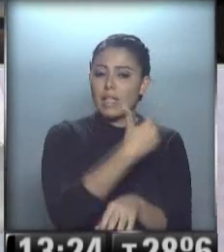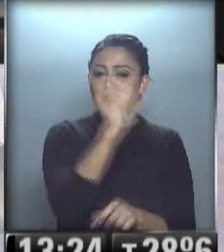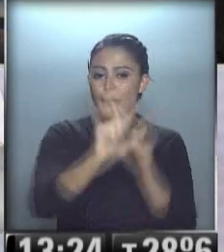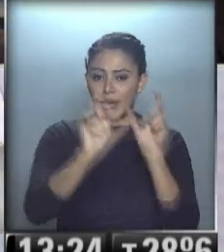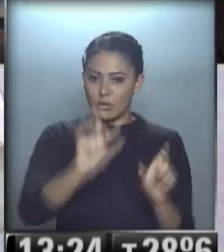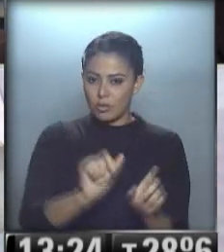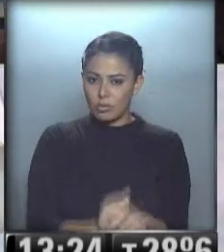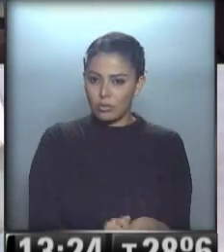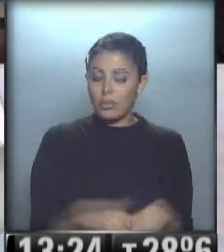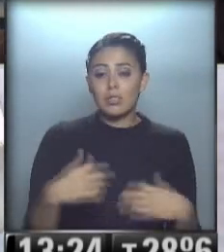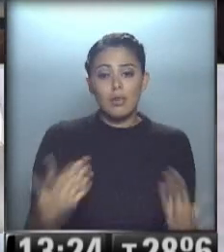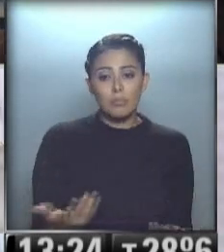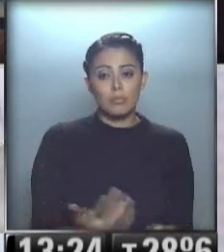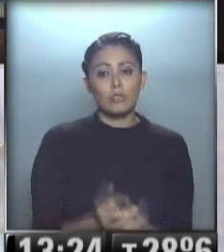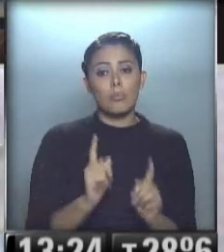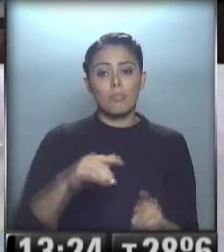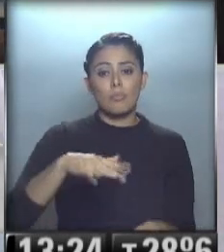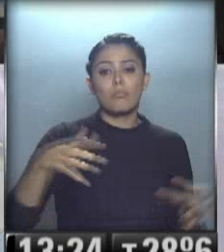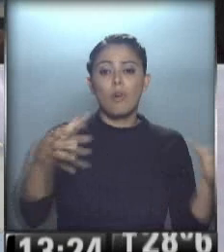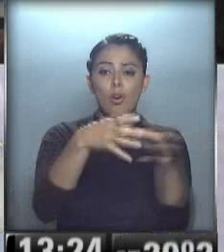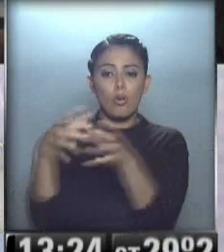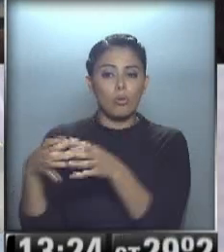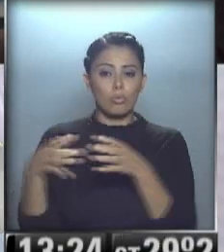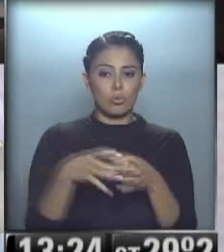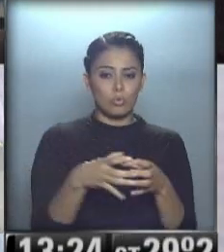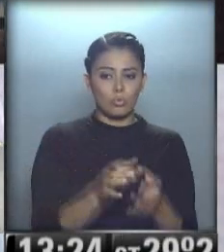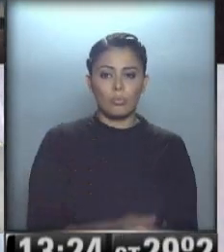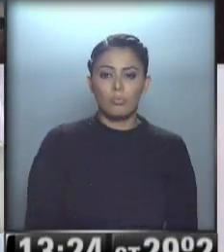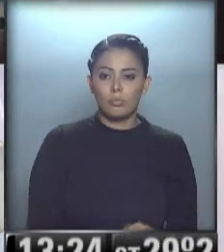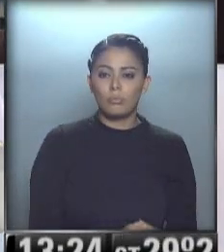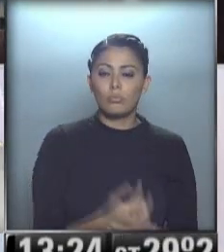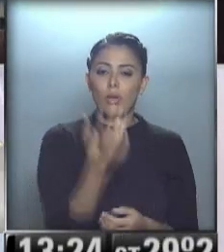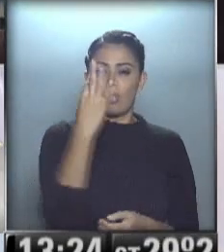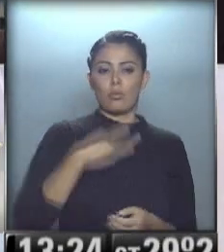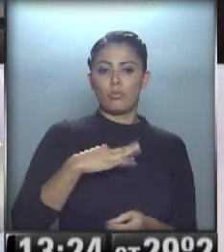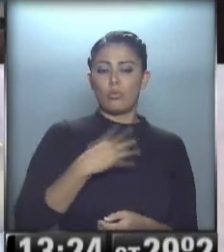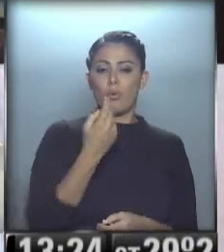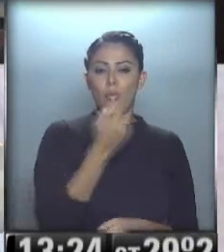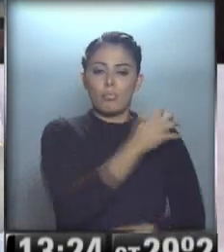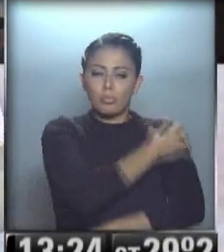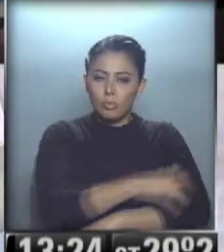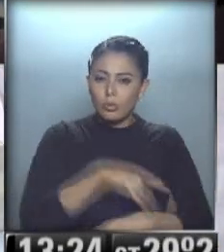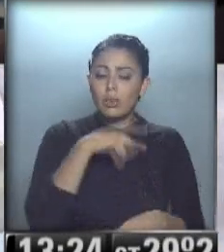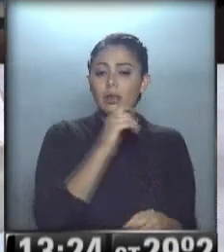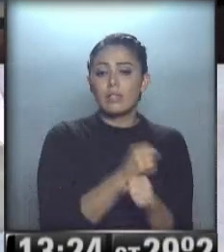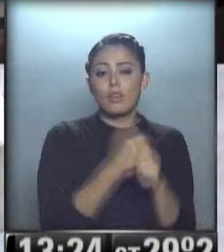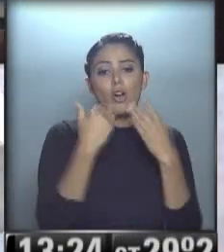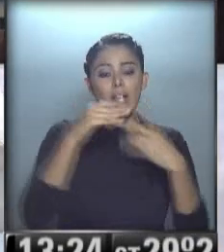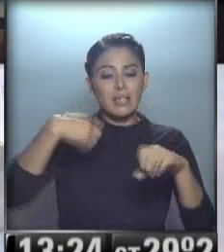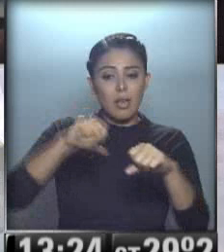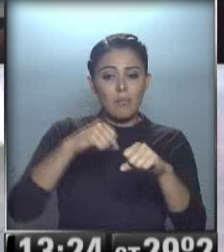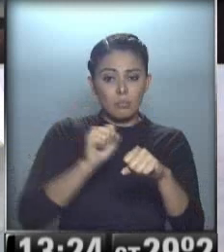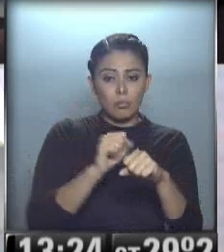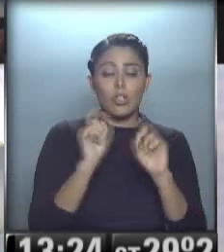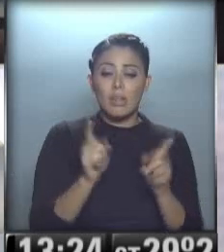y que fue una reivindicación de sectores como bien decías eh de escasos recursos que tienen un trabajo a través de las motos y